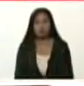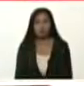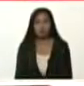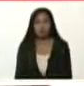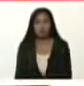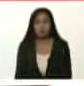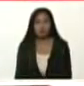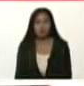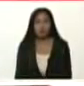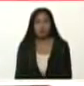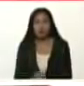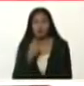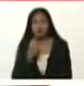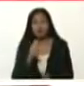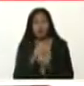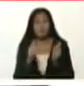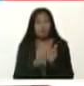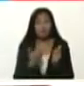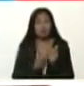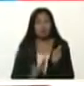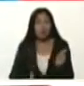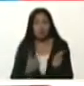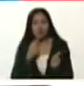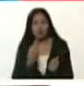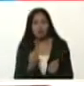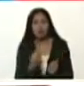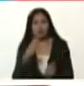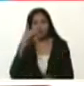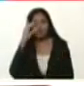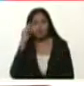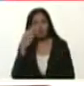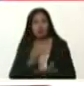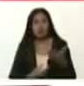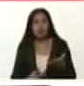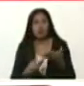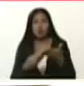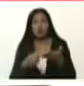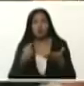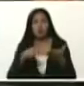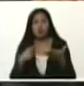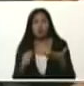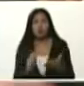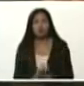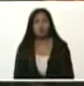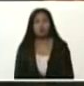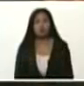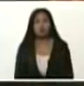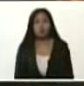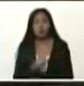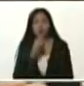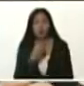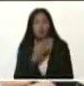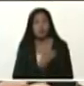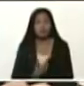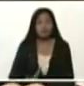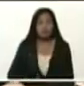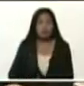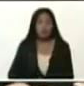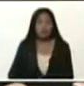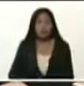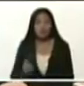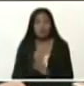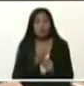¿Qué dice nuestra vicepresidenta ejecutiva, Delcy Rodríguez? Aquí están los contratos. Gracias, presidente. Bueno, ha sido un trabajo muy